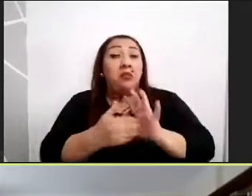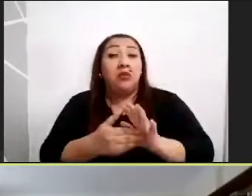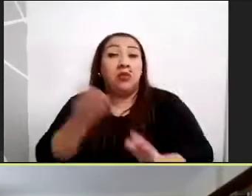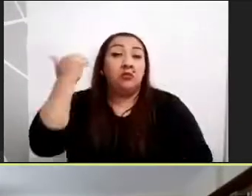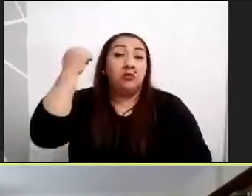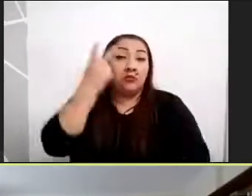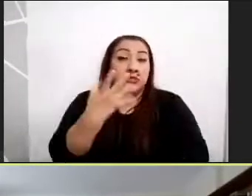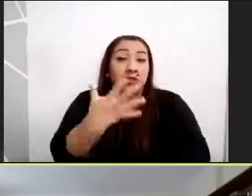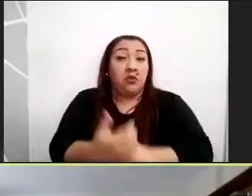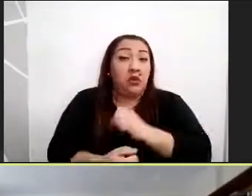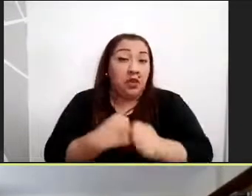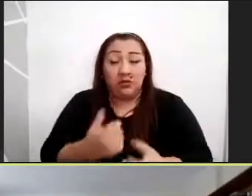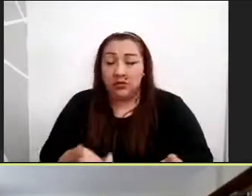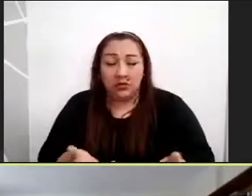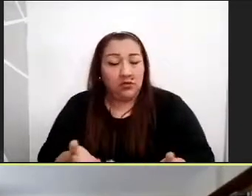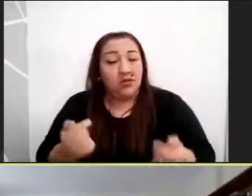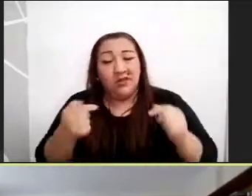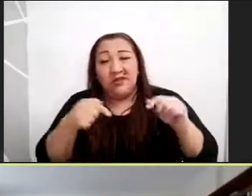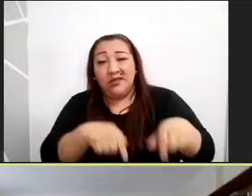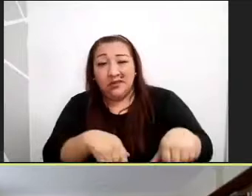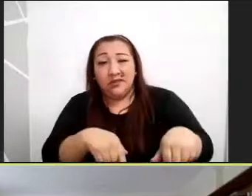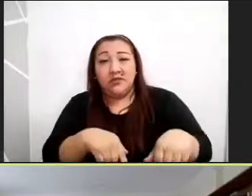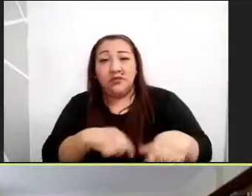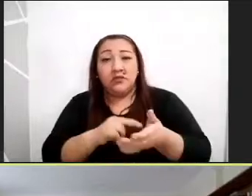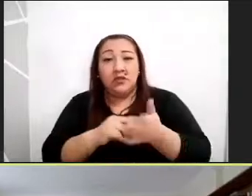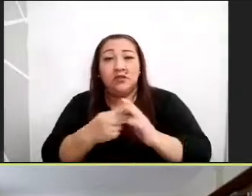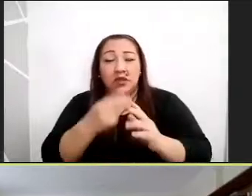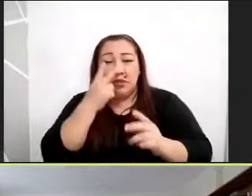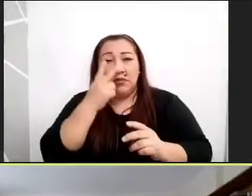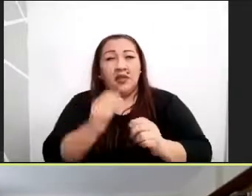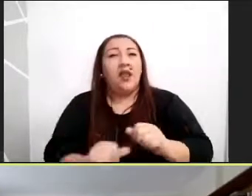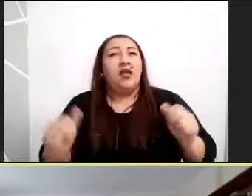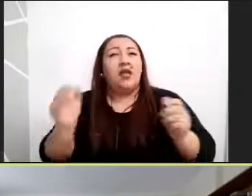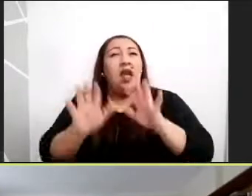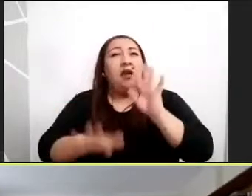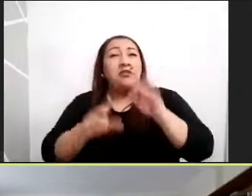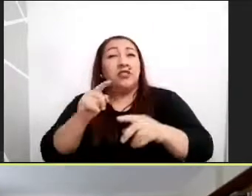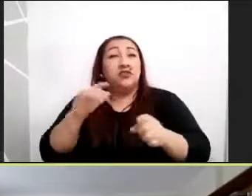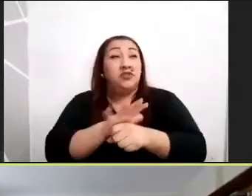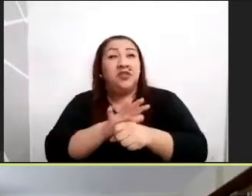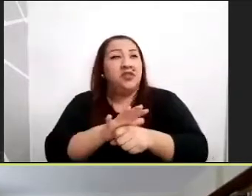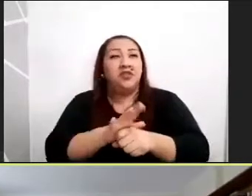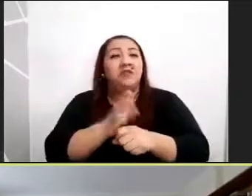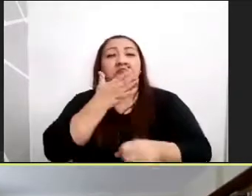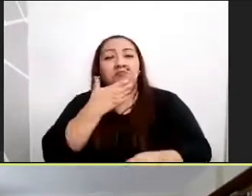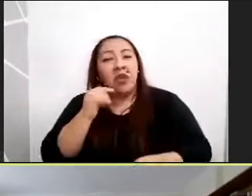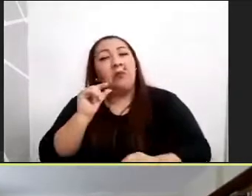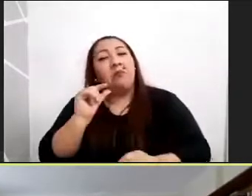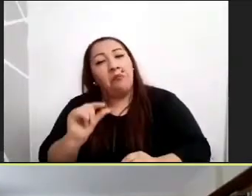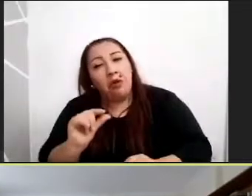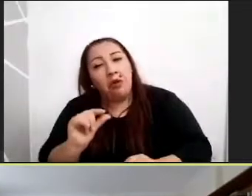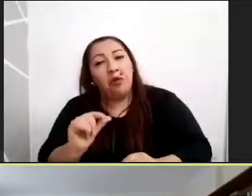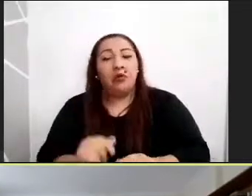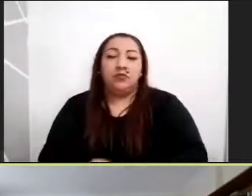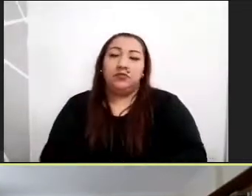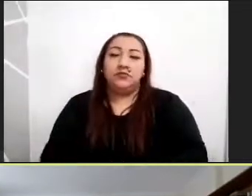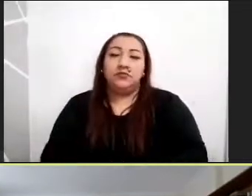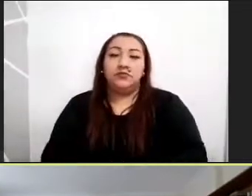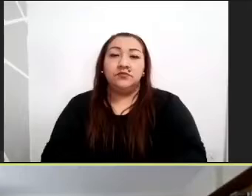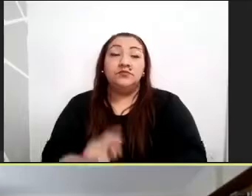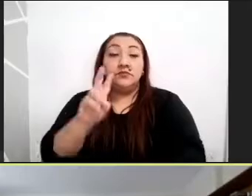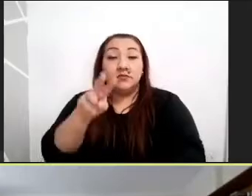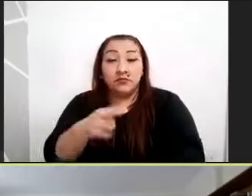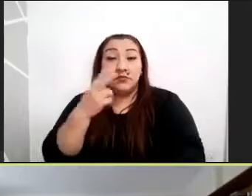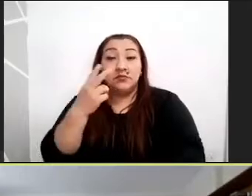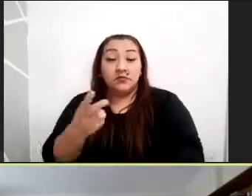25 años. Y esto, si bien es lejos de ser suficiente, es una mejora. Un segundo campo de